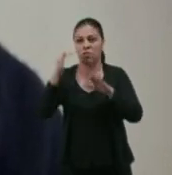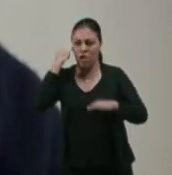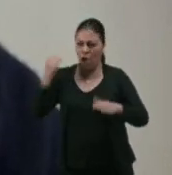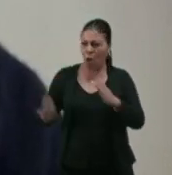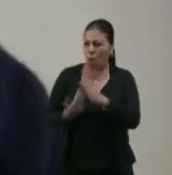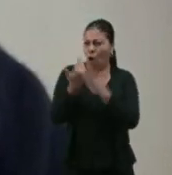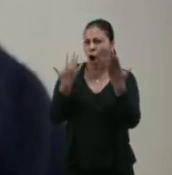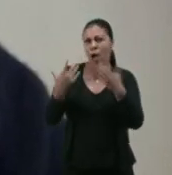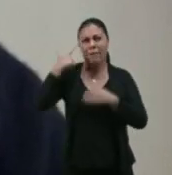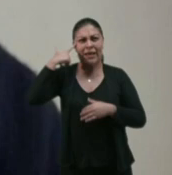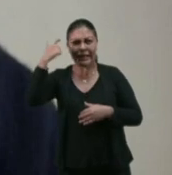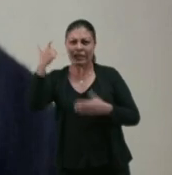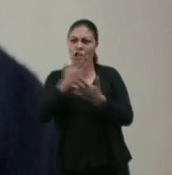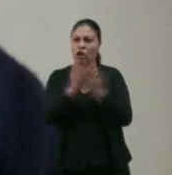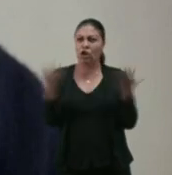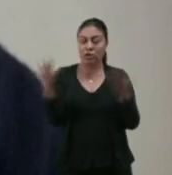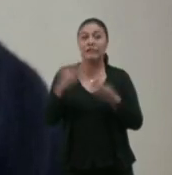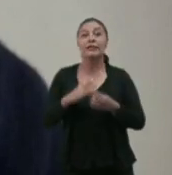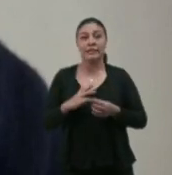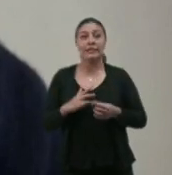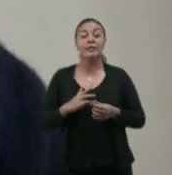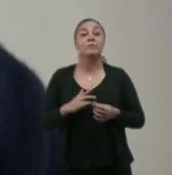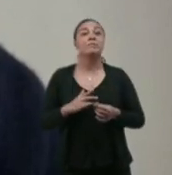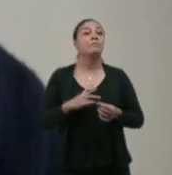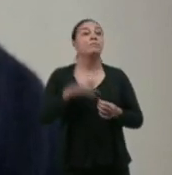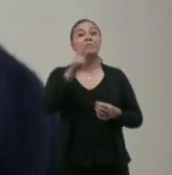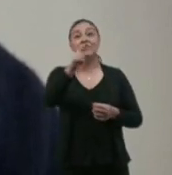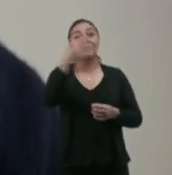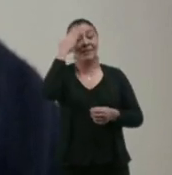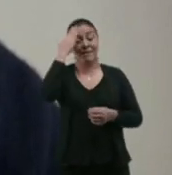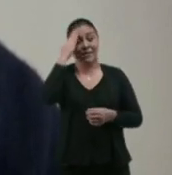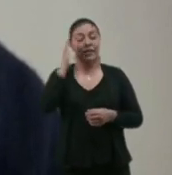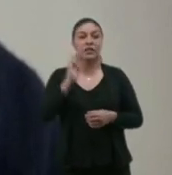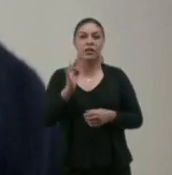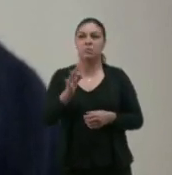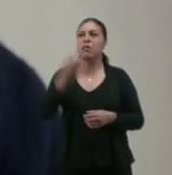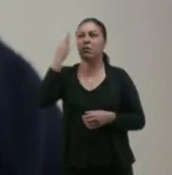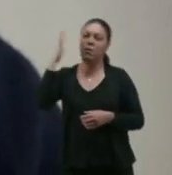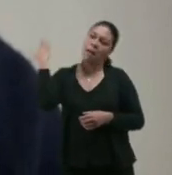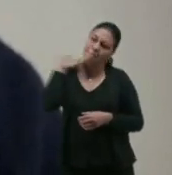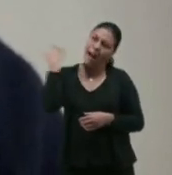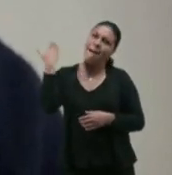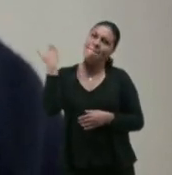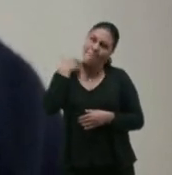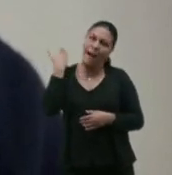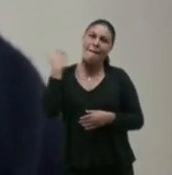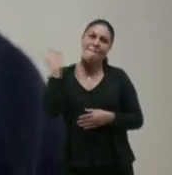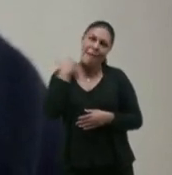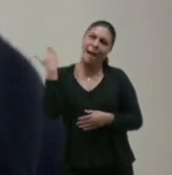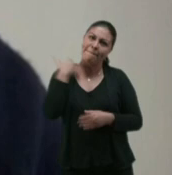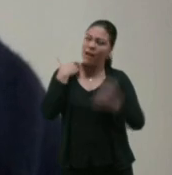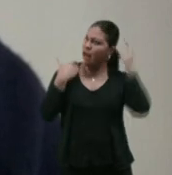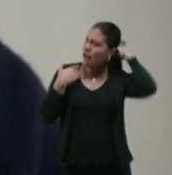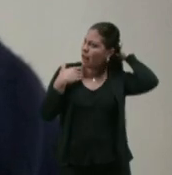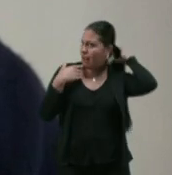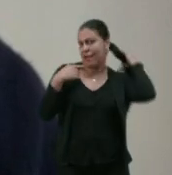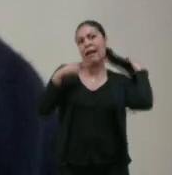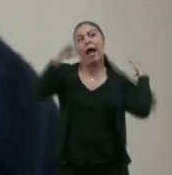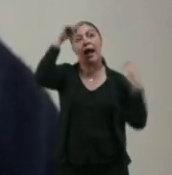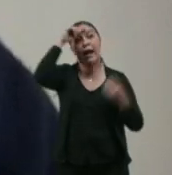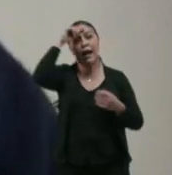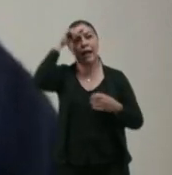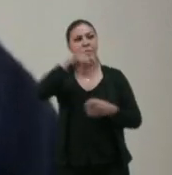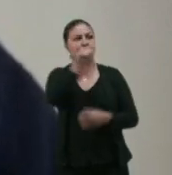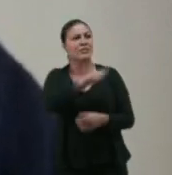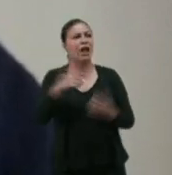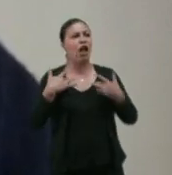Porque si uno está condenando constantemente al fracaso, Entonces la gente aprende a no tomar riesgos,